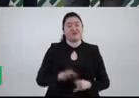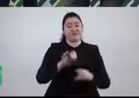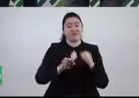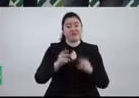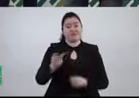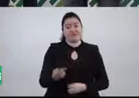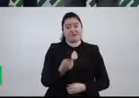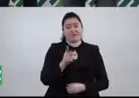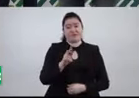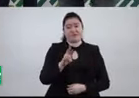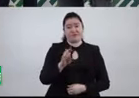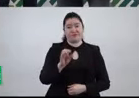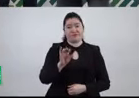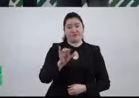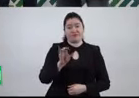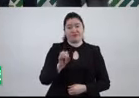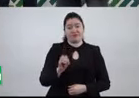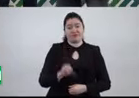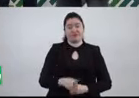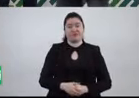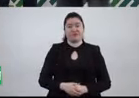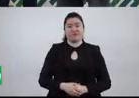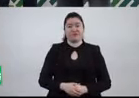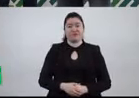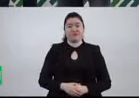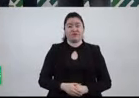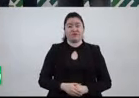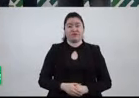Última pregunta, Rocío González de La Jornada.